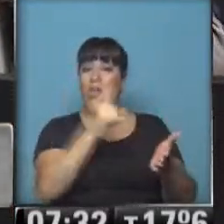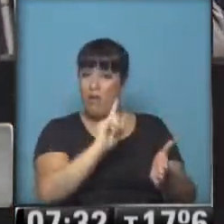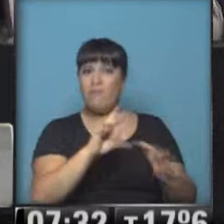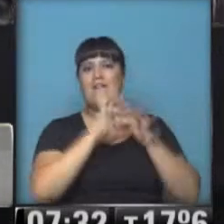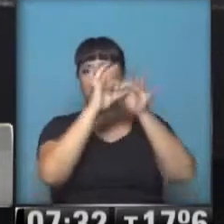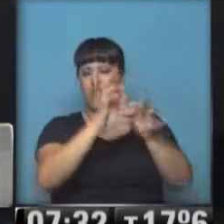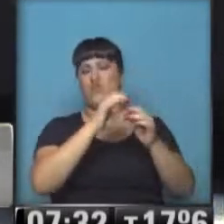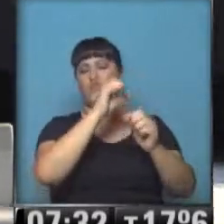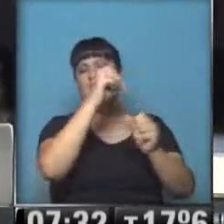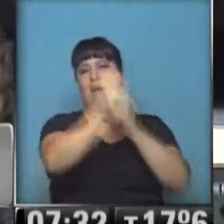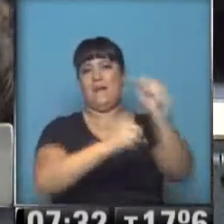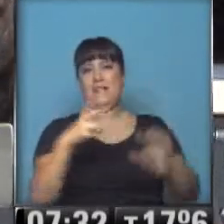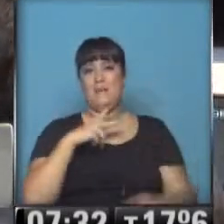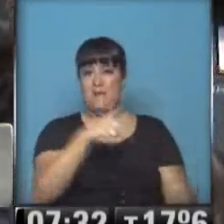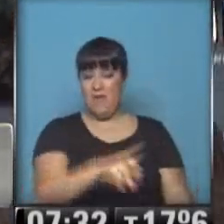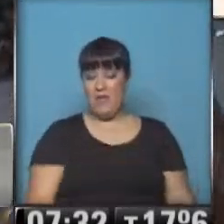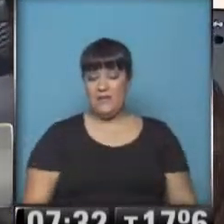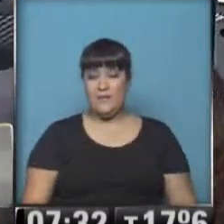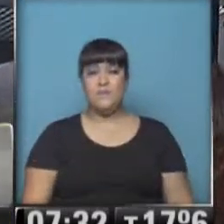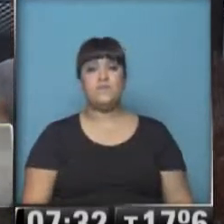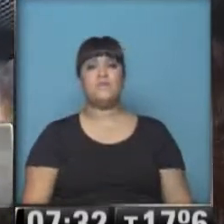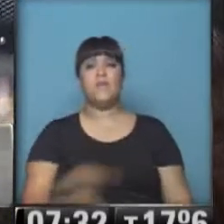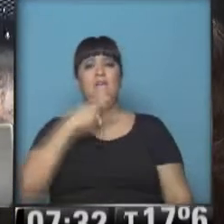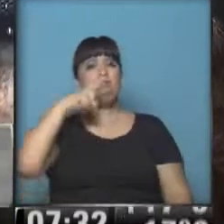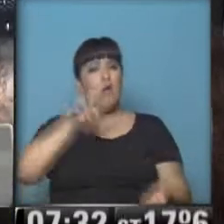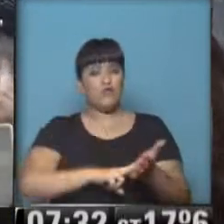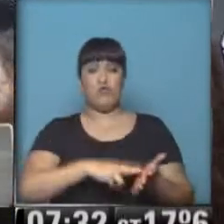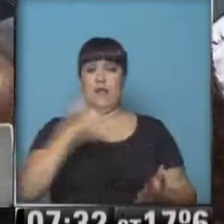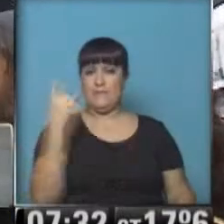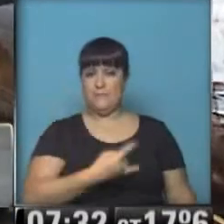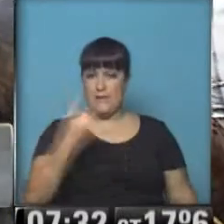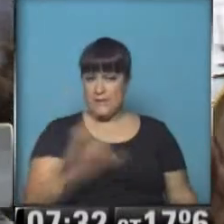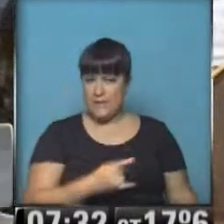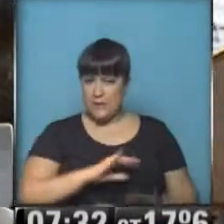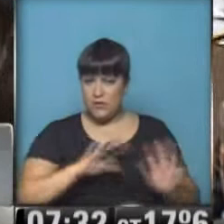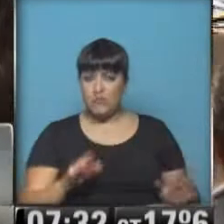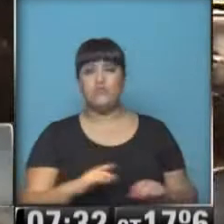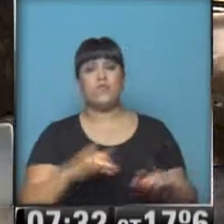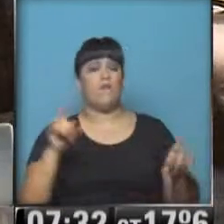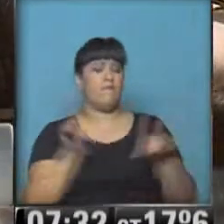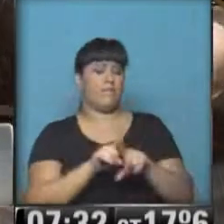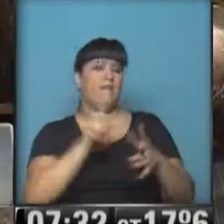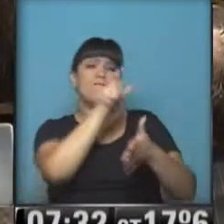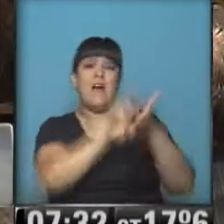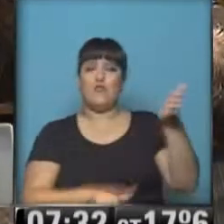privado. El uso de facturas apócrifas o facturas falsas